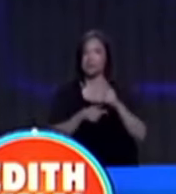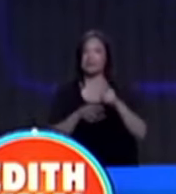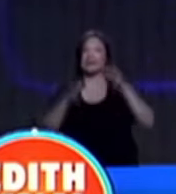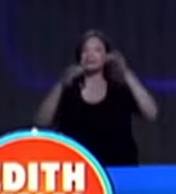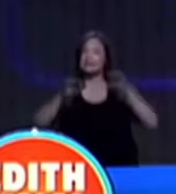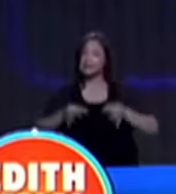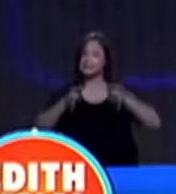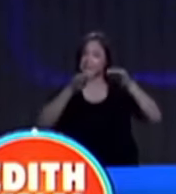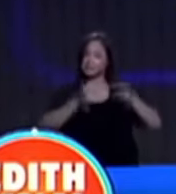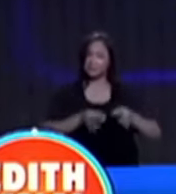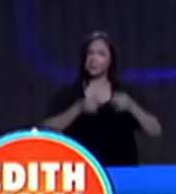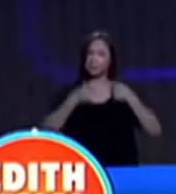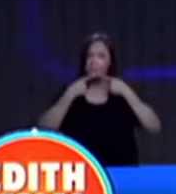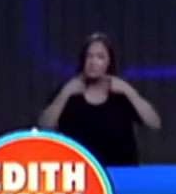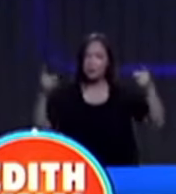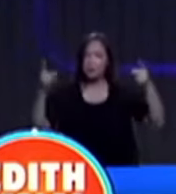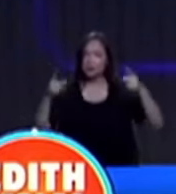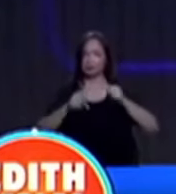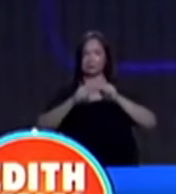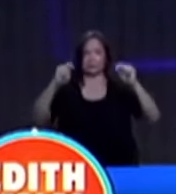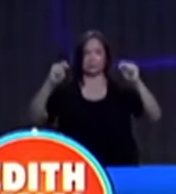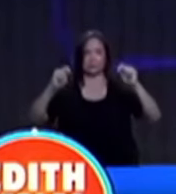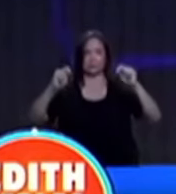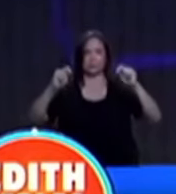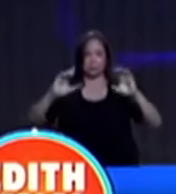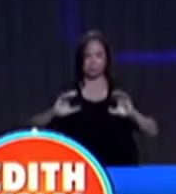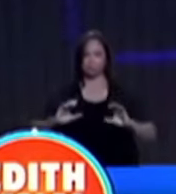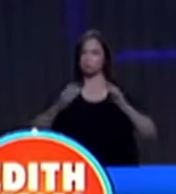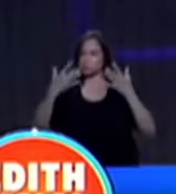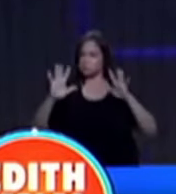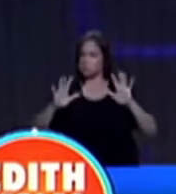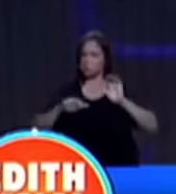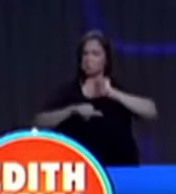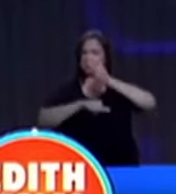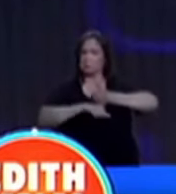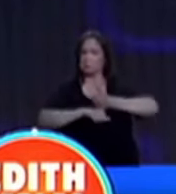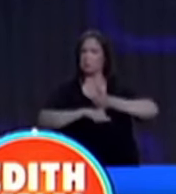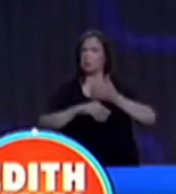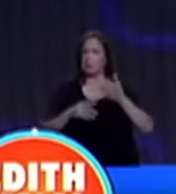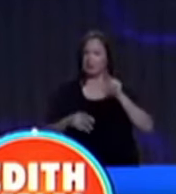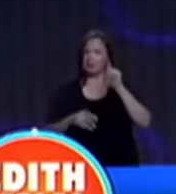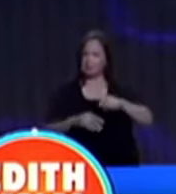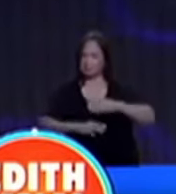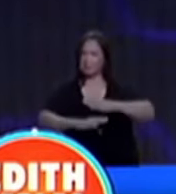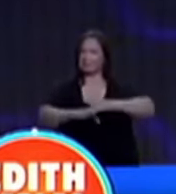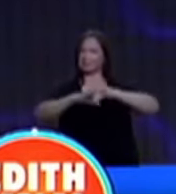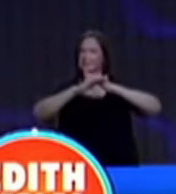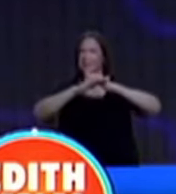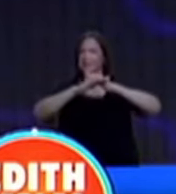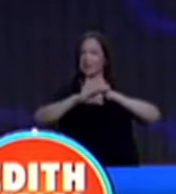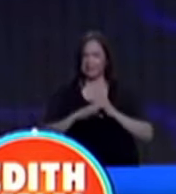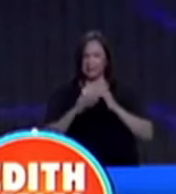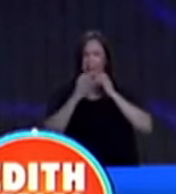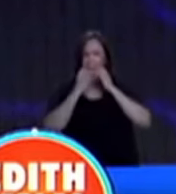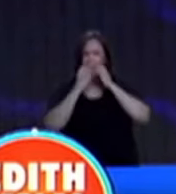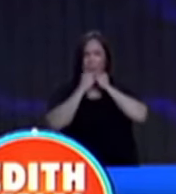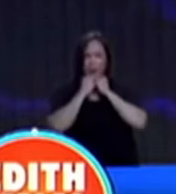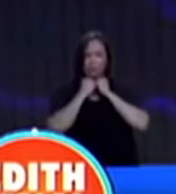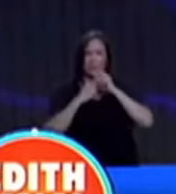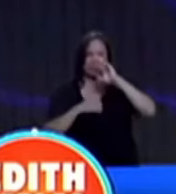las sentencias que ha emitido nuestro Tribunal Constitucional. Hay que defender la